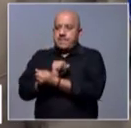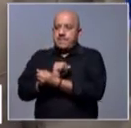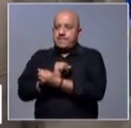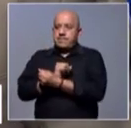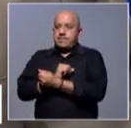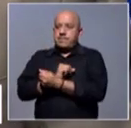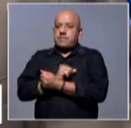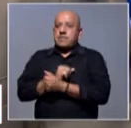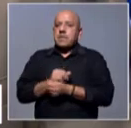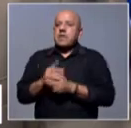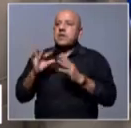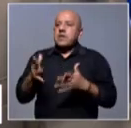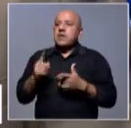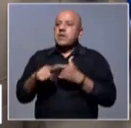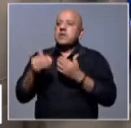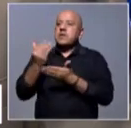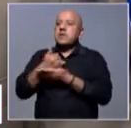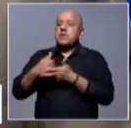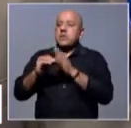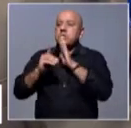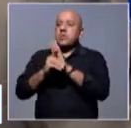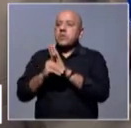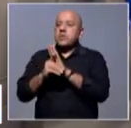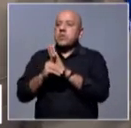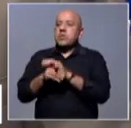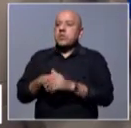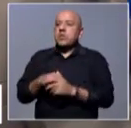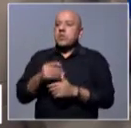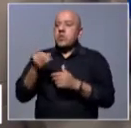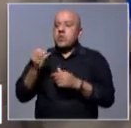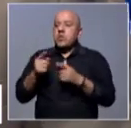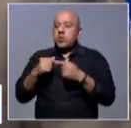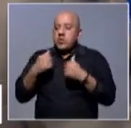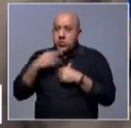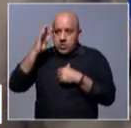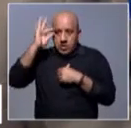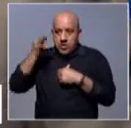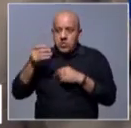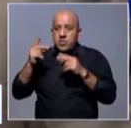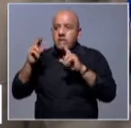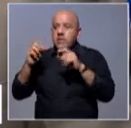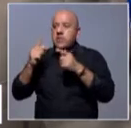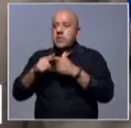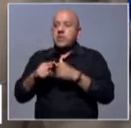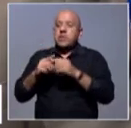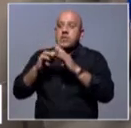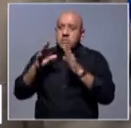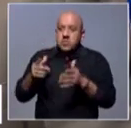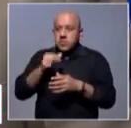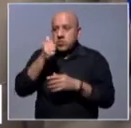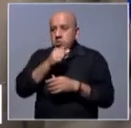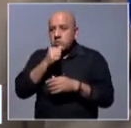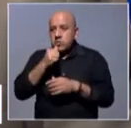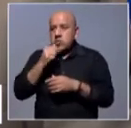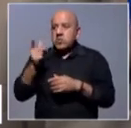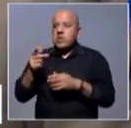debieran debían ser excluidos del documento porque en todo caso primero que nosotros creemos que la infracción penal no ha resuelto ninguno de los